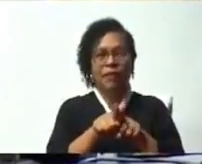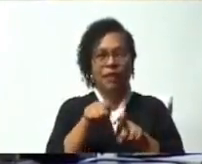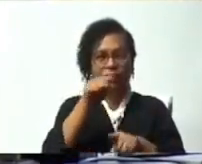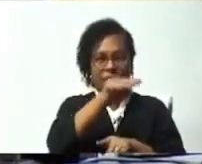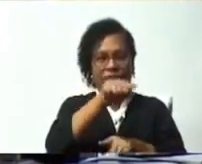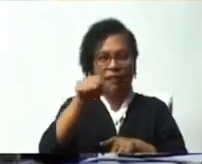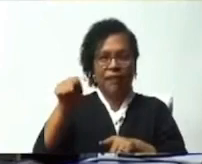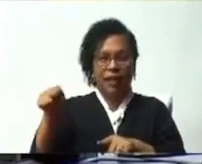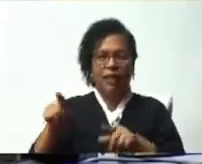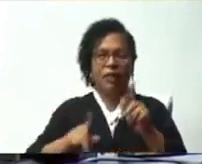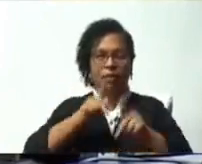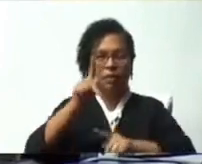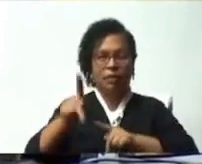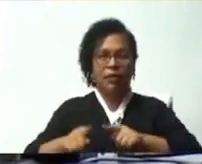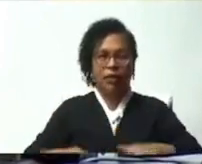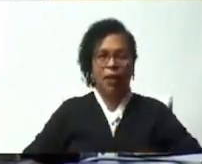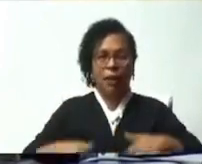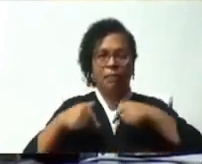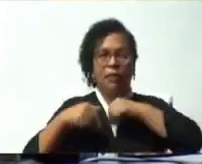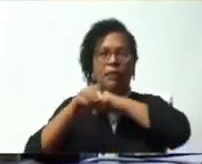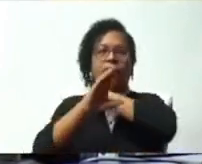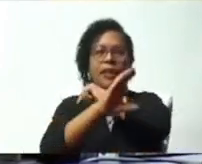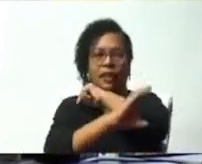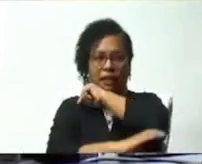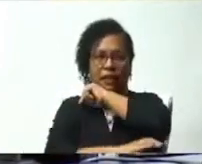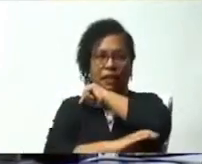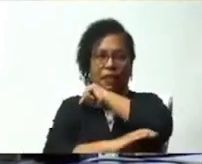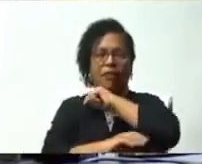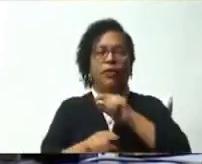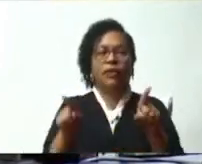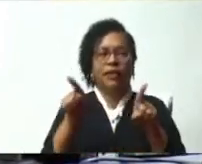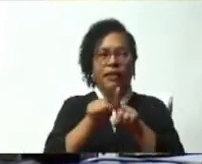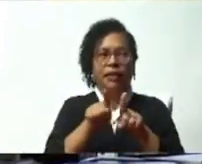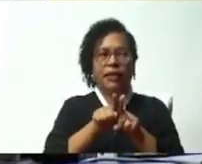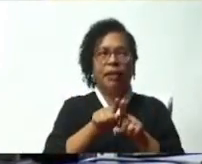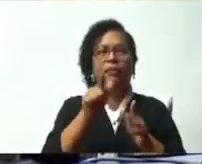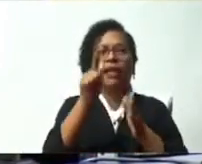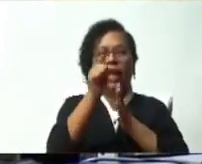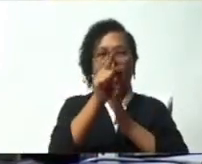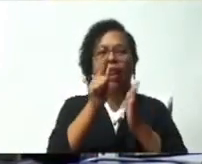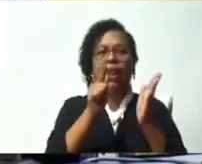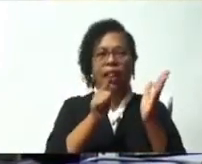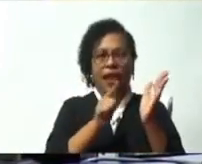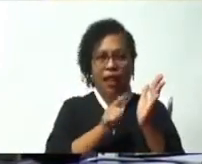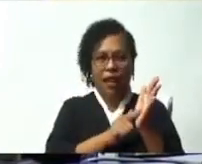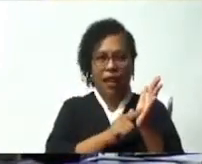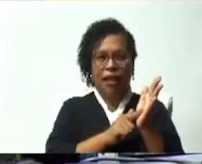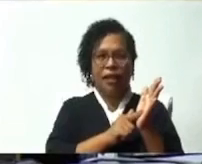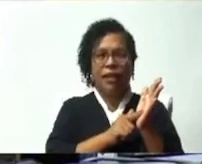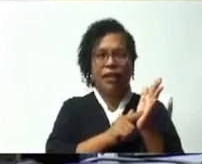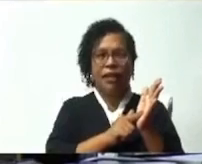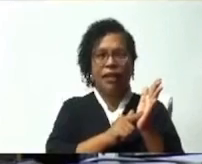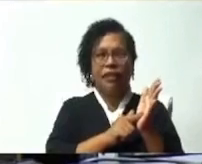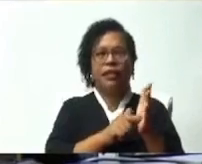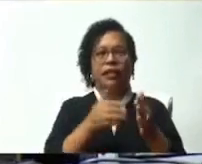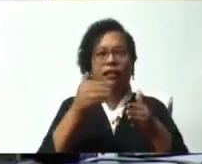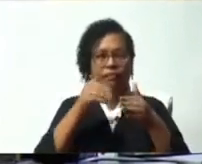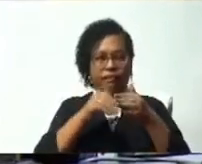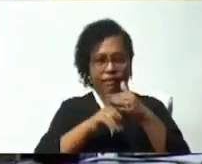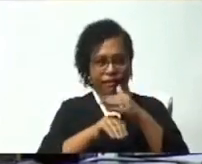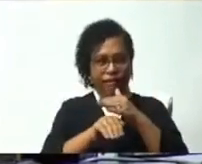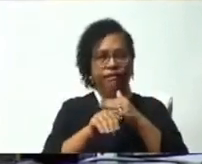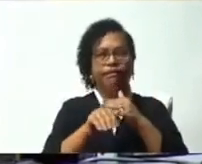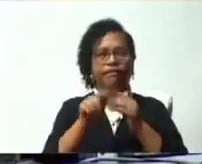de la verdadera ley y lo que se va a asumir a partir del 24. Al partido, a